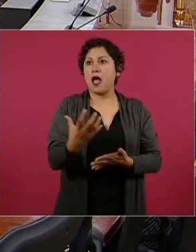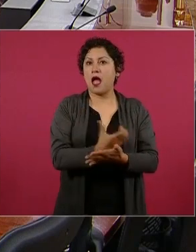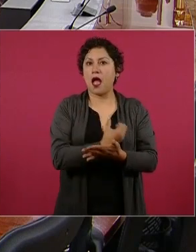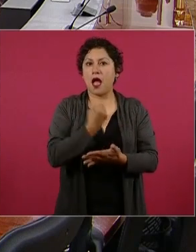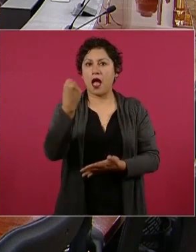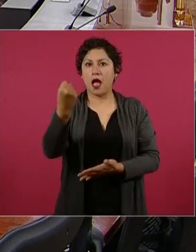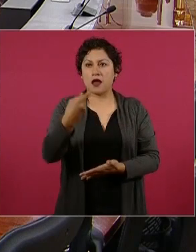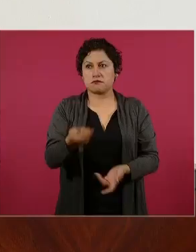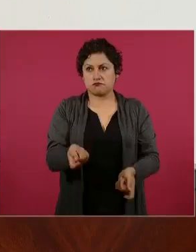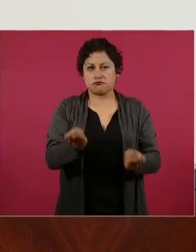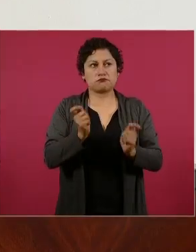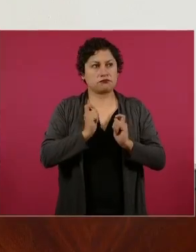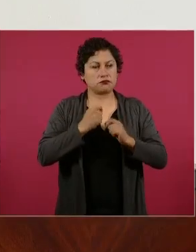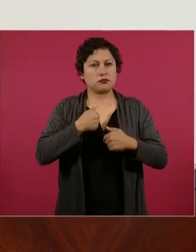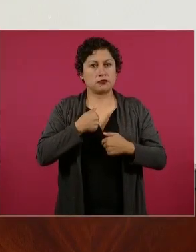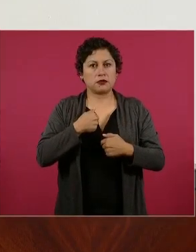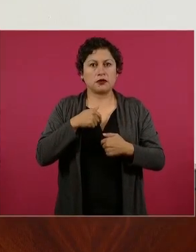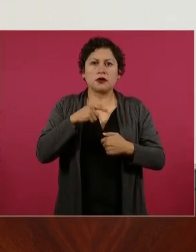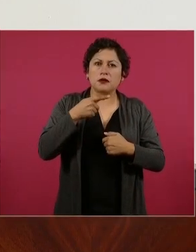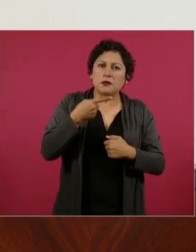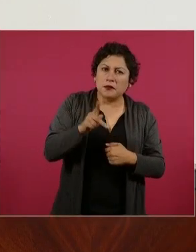da el pueblo